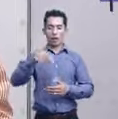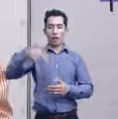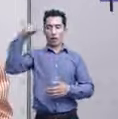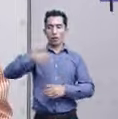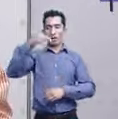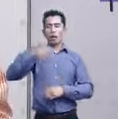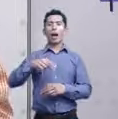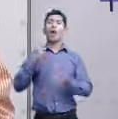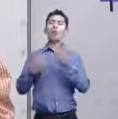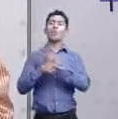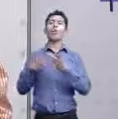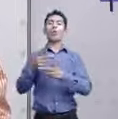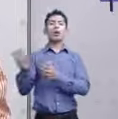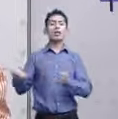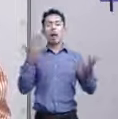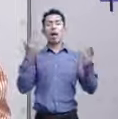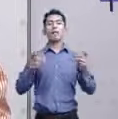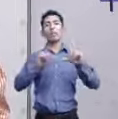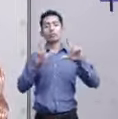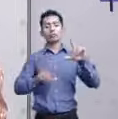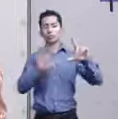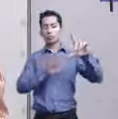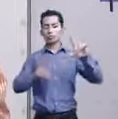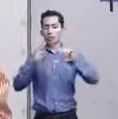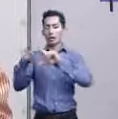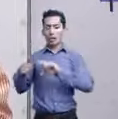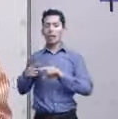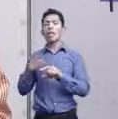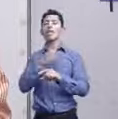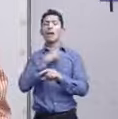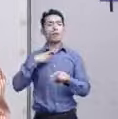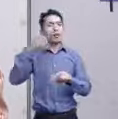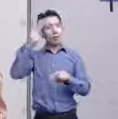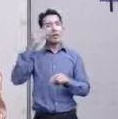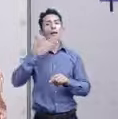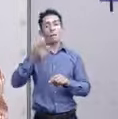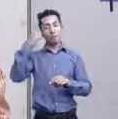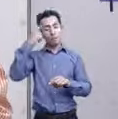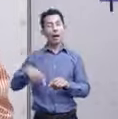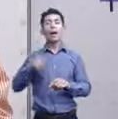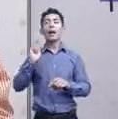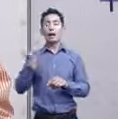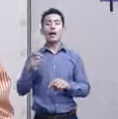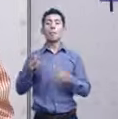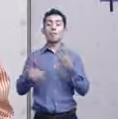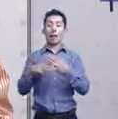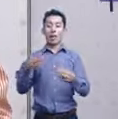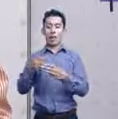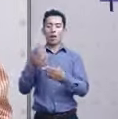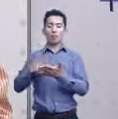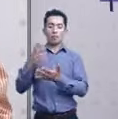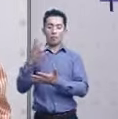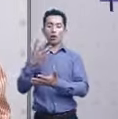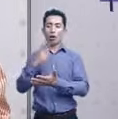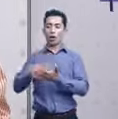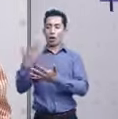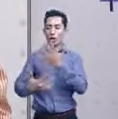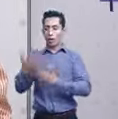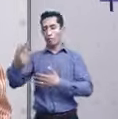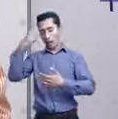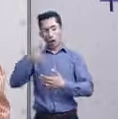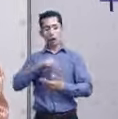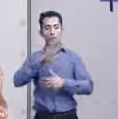algunos productos, ya sea al Golfo, ya sea al Pacífico. Tenemos que organizarnos para que de alguna manera la materia prima que hoy hay aquí